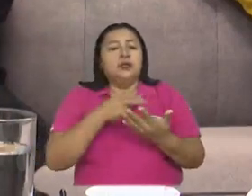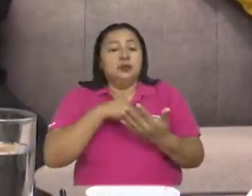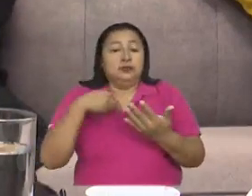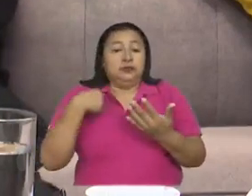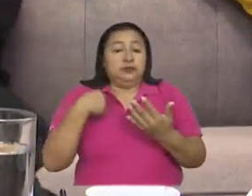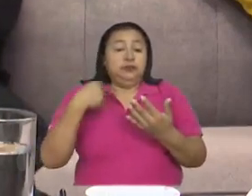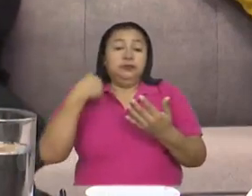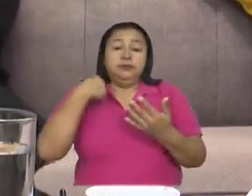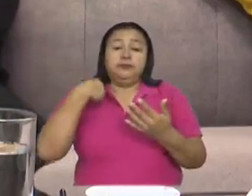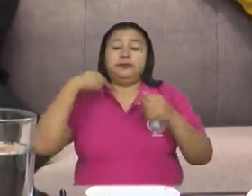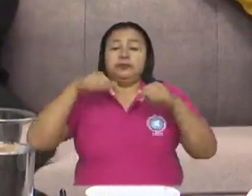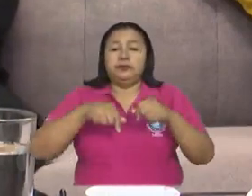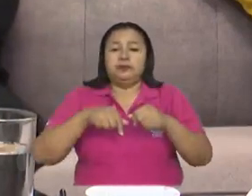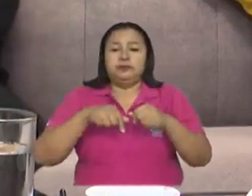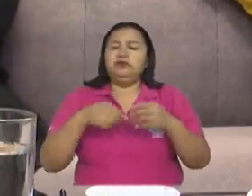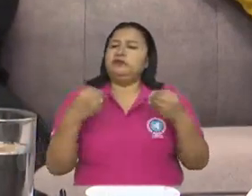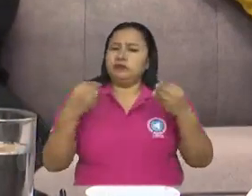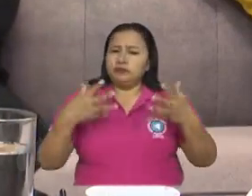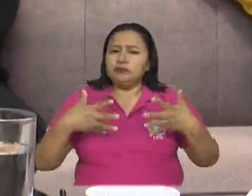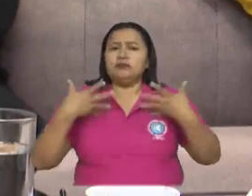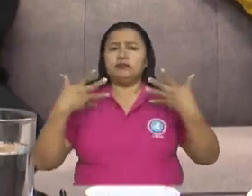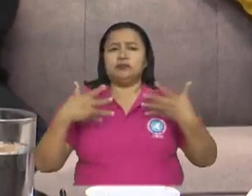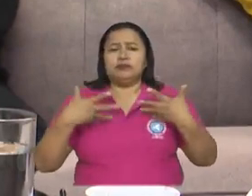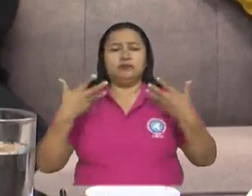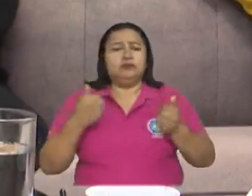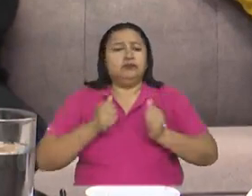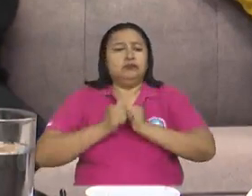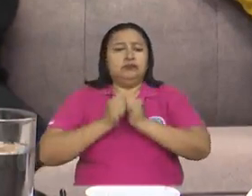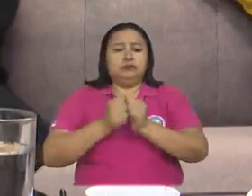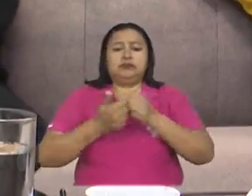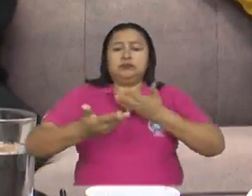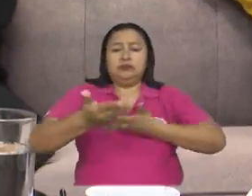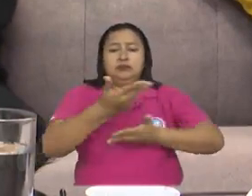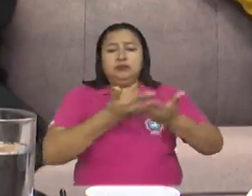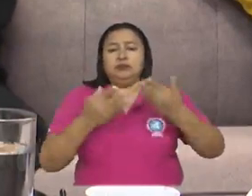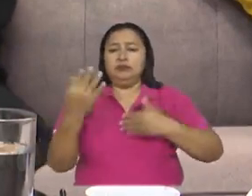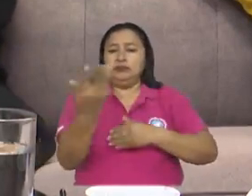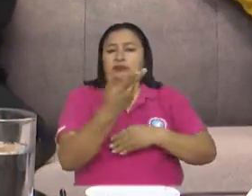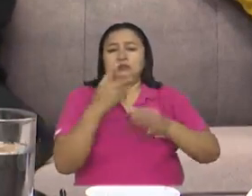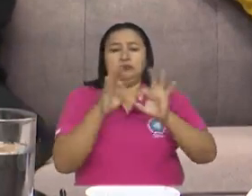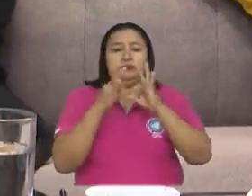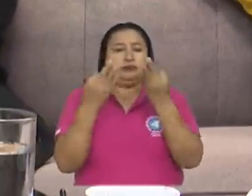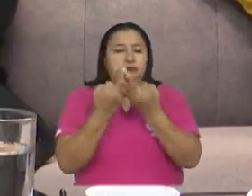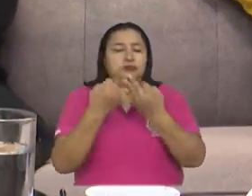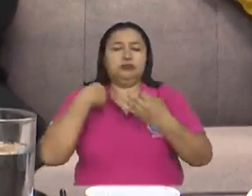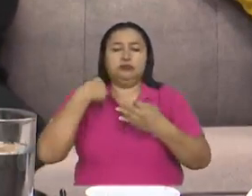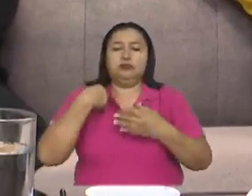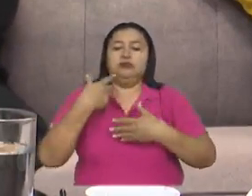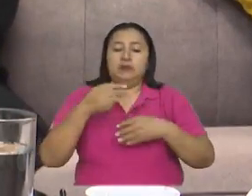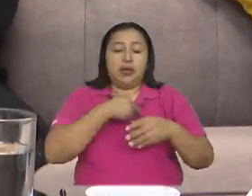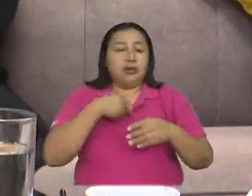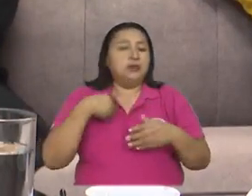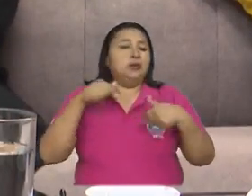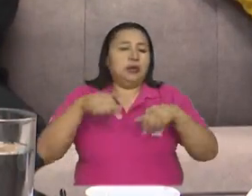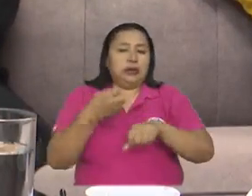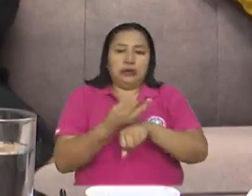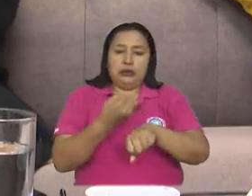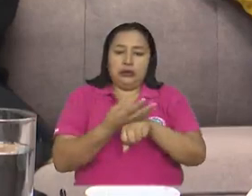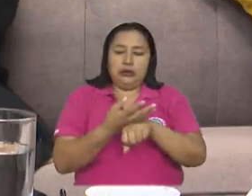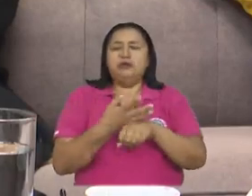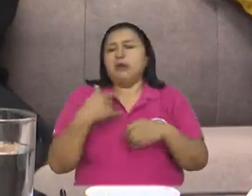para nosotros siempre es de mucha alegría compartir con toda la familia todo lo que hemos venido nosotros haciendo como alcaldía. Estamos